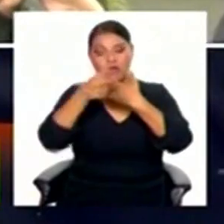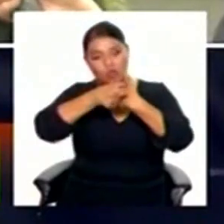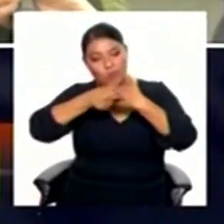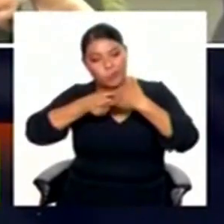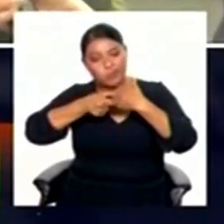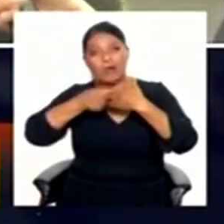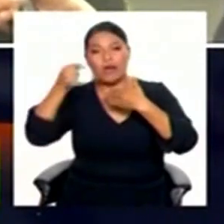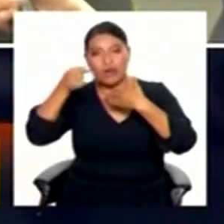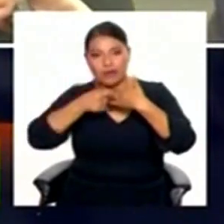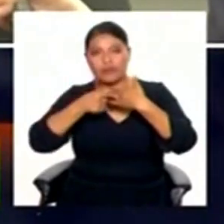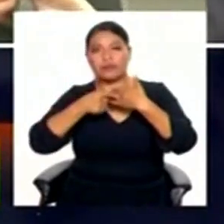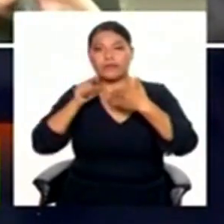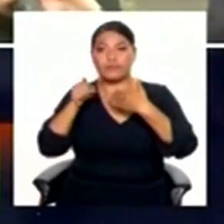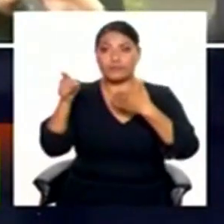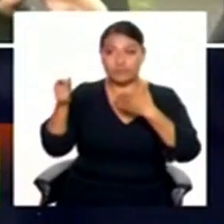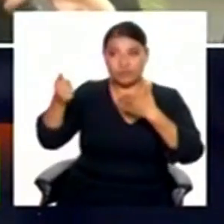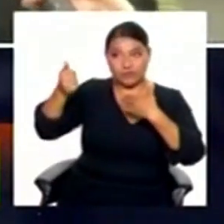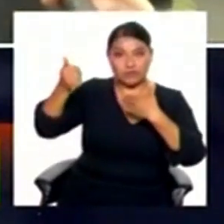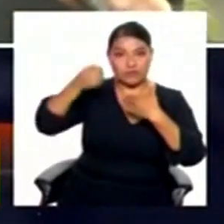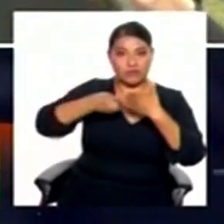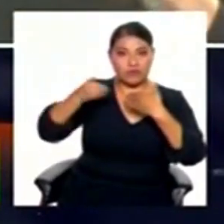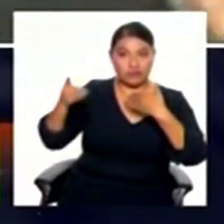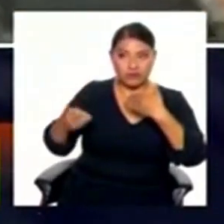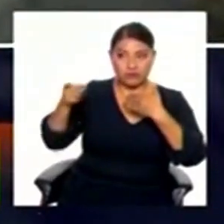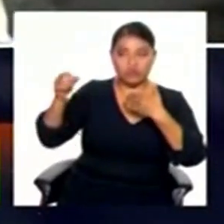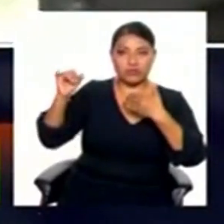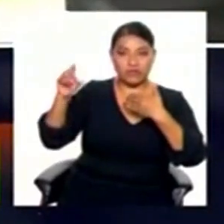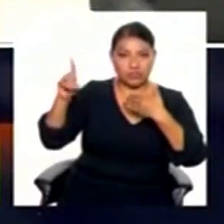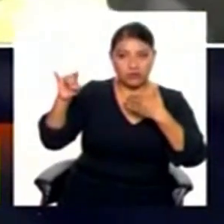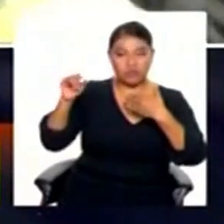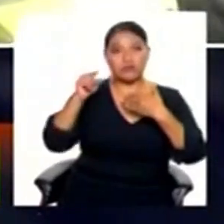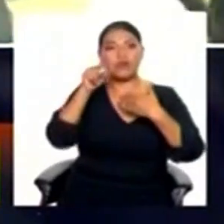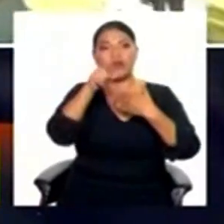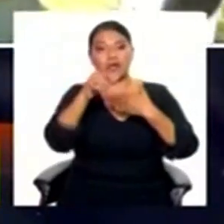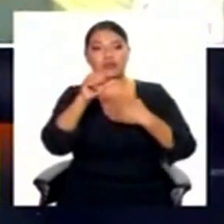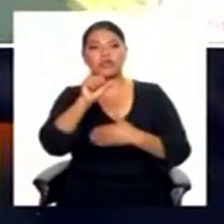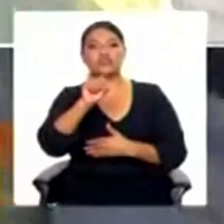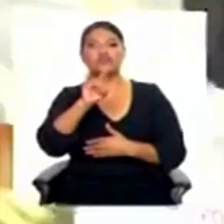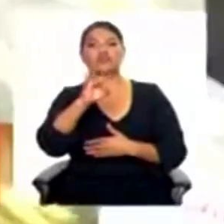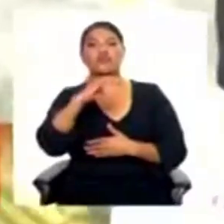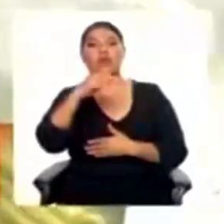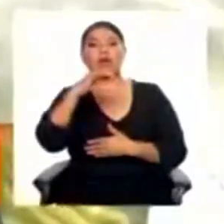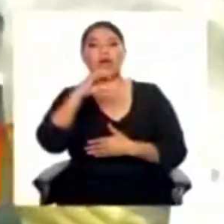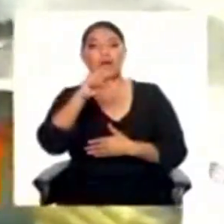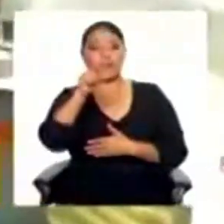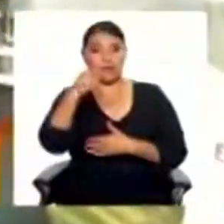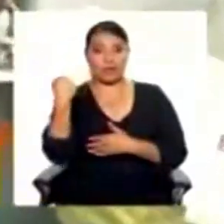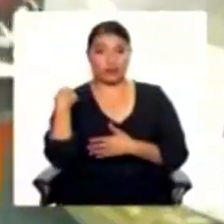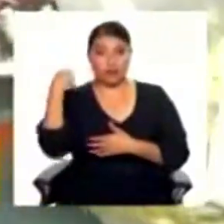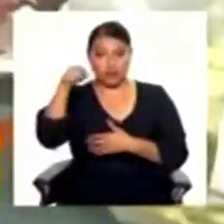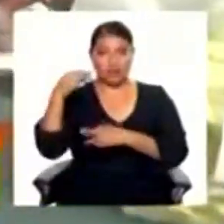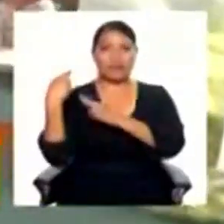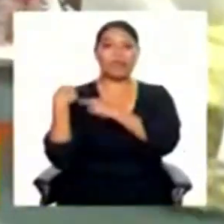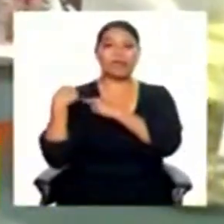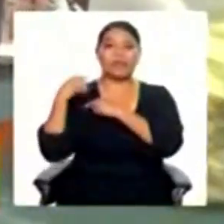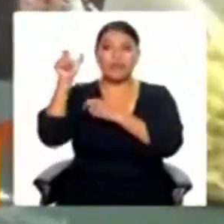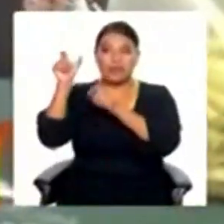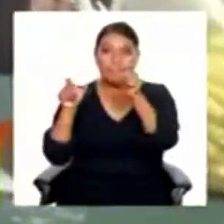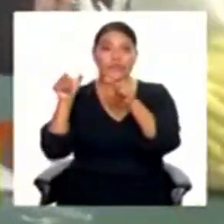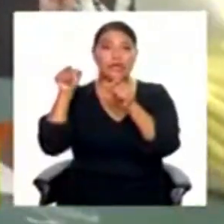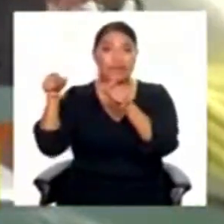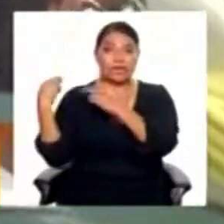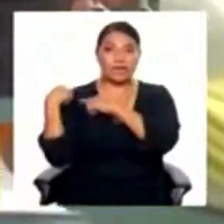de la DIRCOTE. Estamos acá también con los funcionarios de SUCAMEC, con la finalidad de, en el menor tiempo